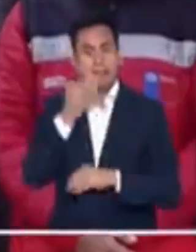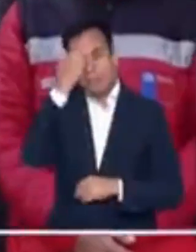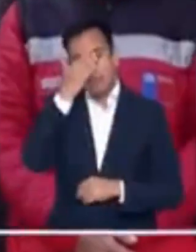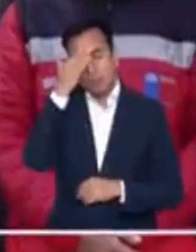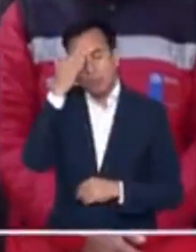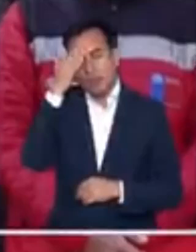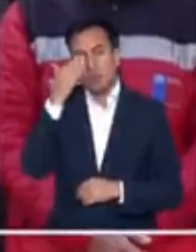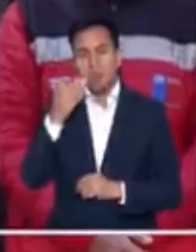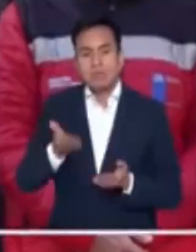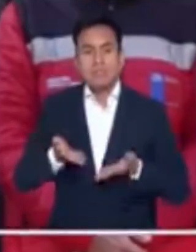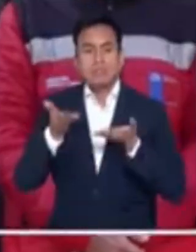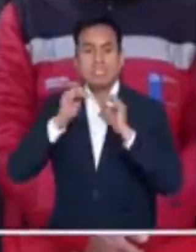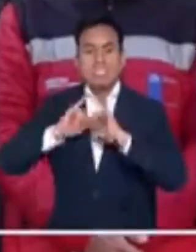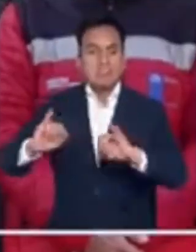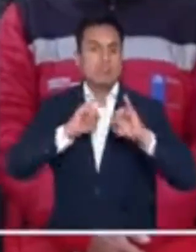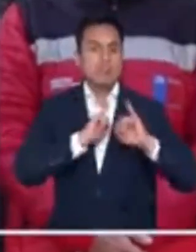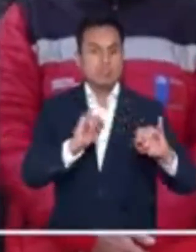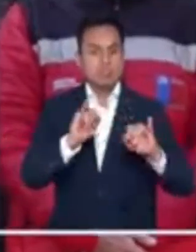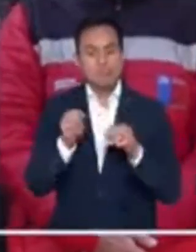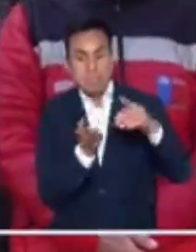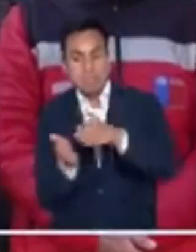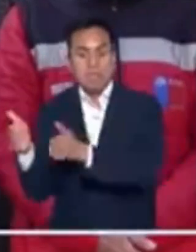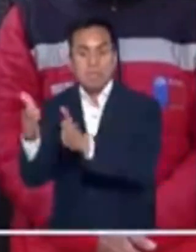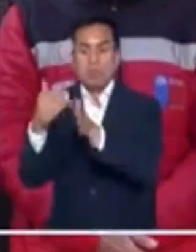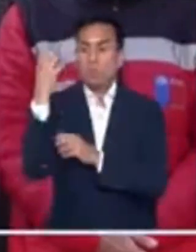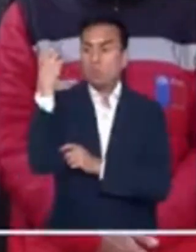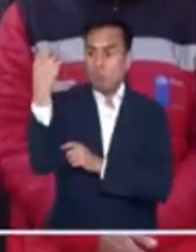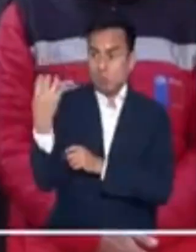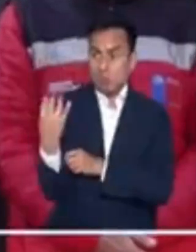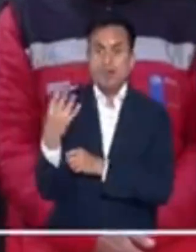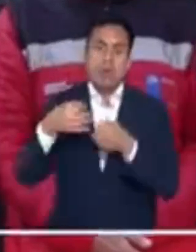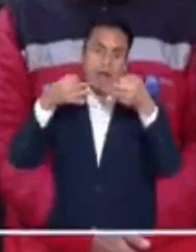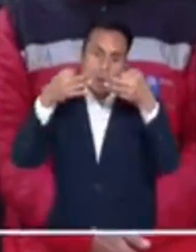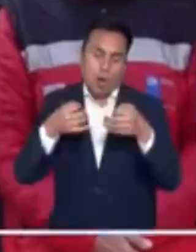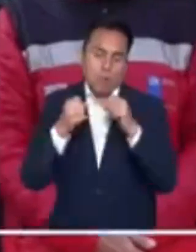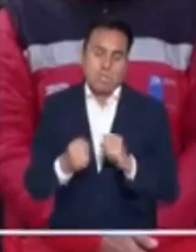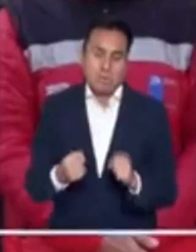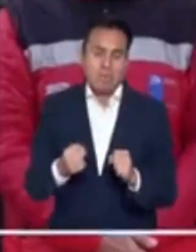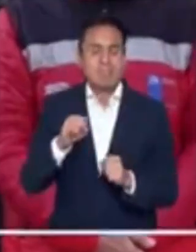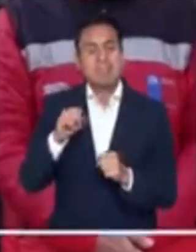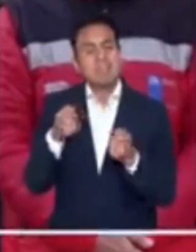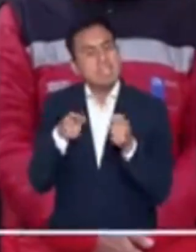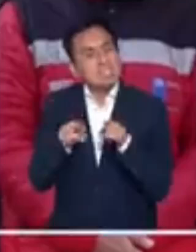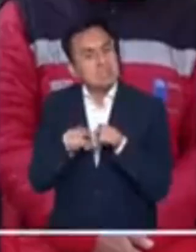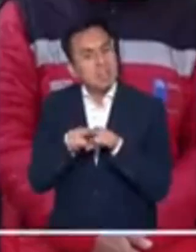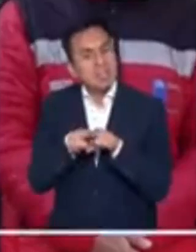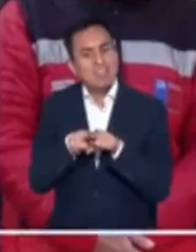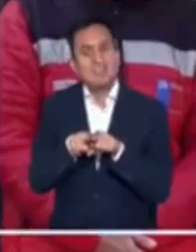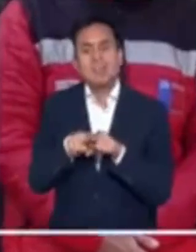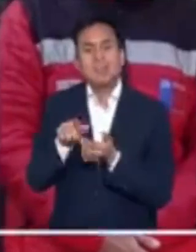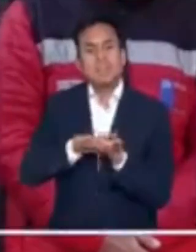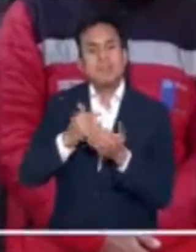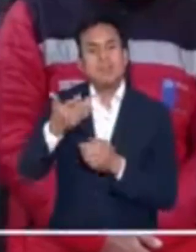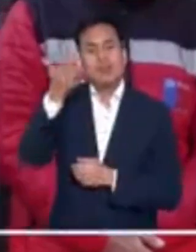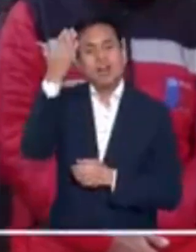preocupándonos de poder disponer de la información para que los desvíos y la semaforización sea lo más adecuada posible, de un modo similar a cuando, por ejemplo,